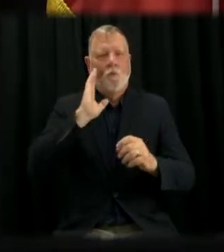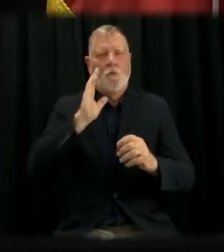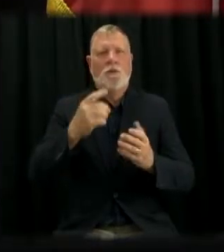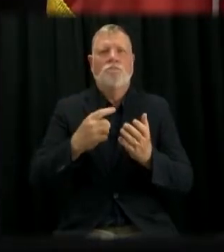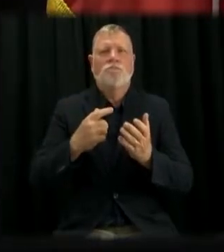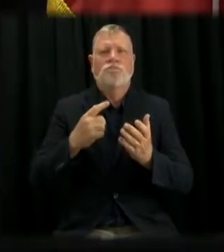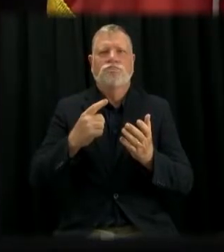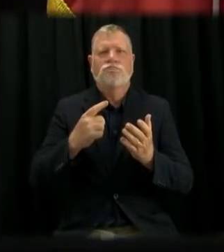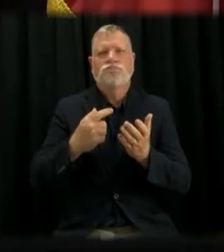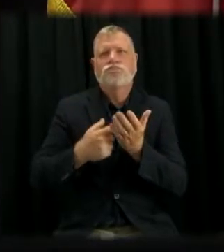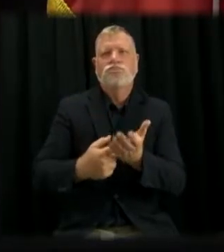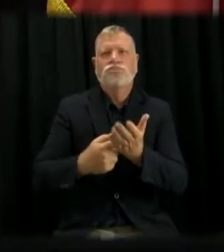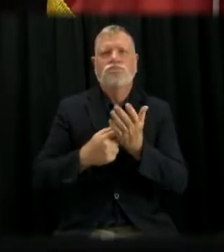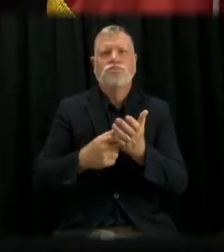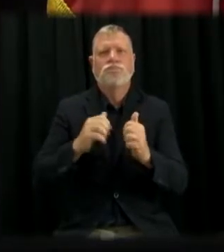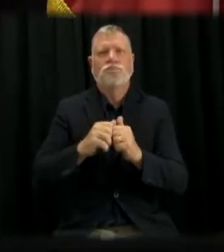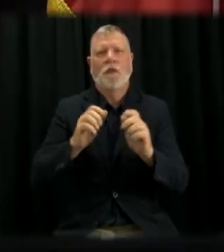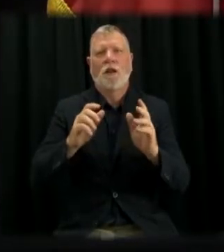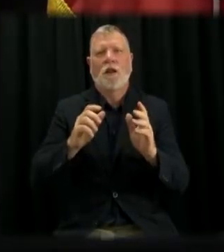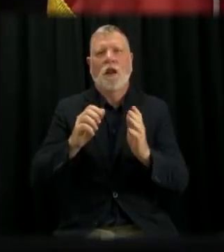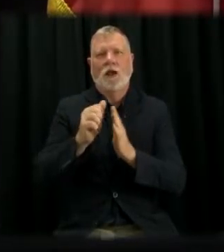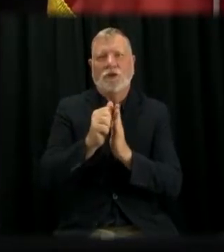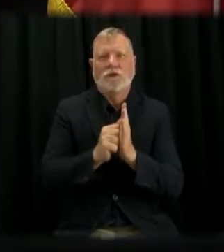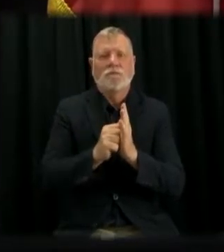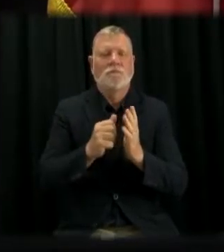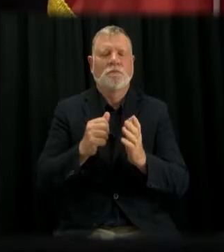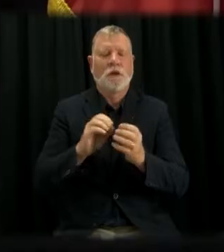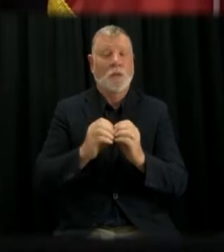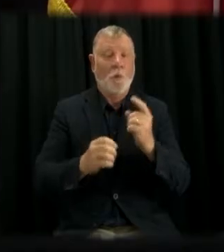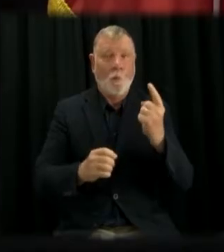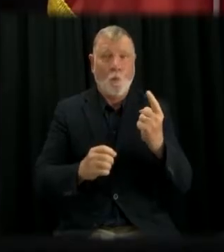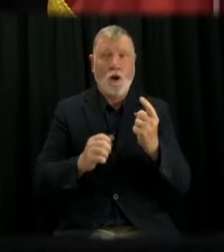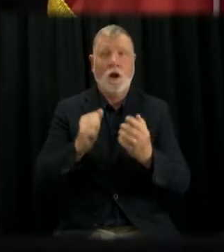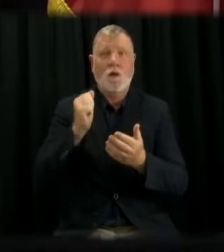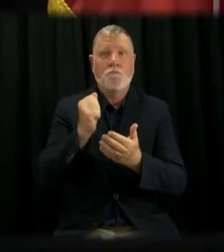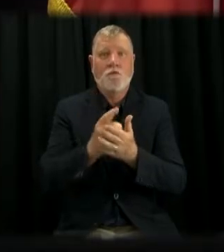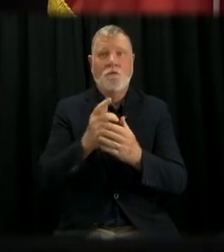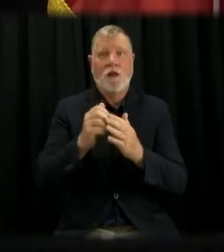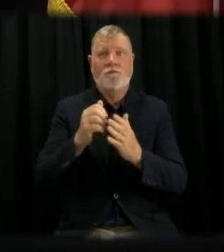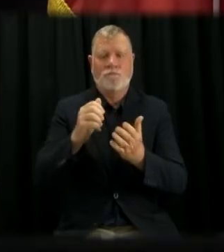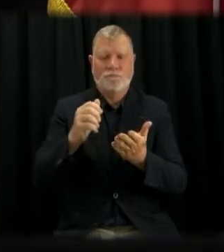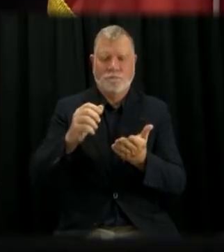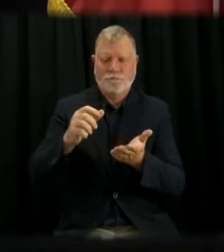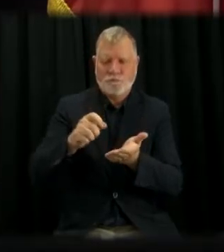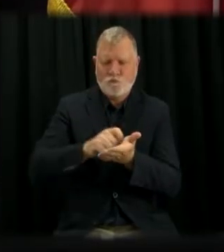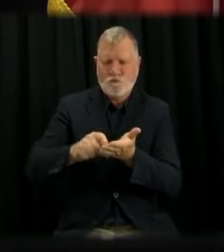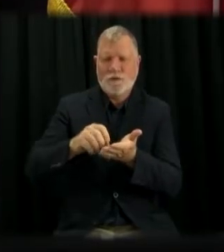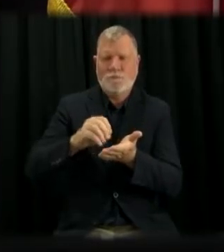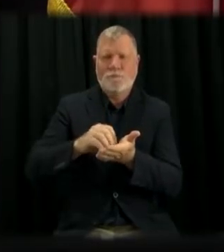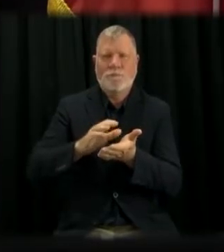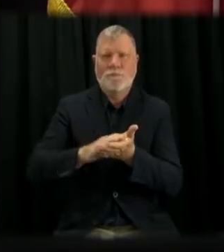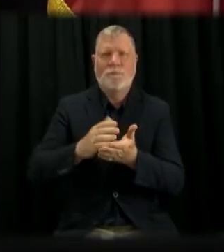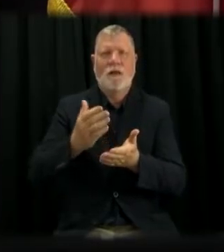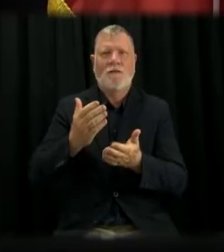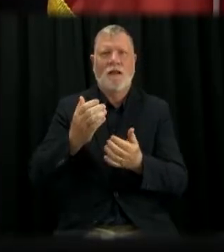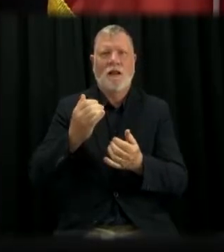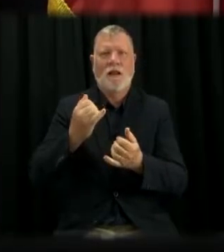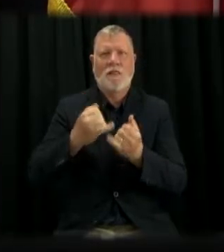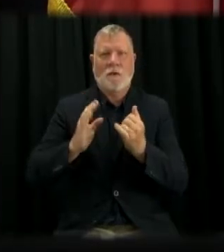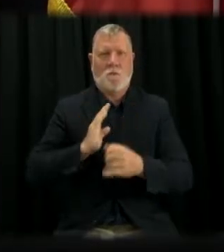que vamos a estar cubriendo en nuestra agenda pública, primero es la aprobación de las minutas de la reunión pública y las